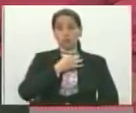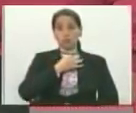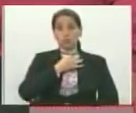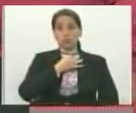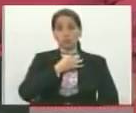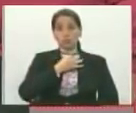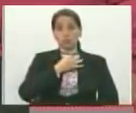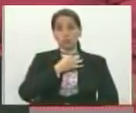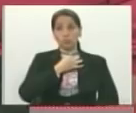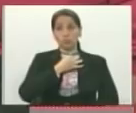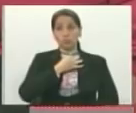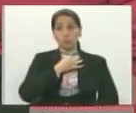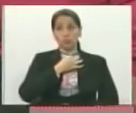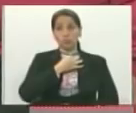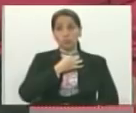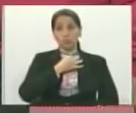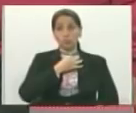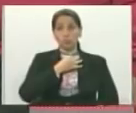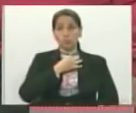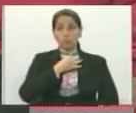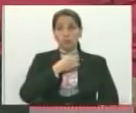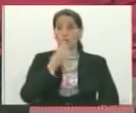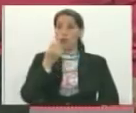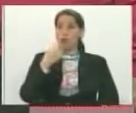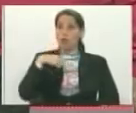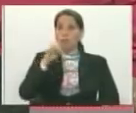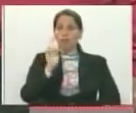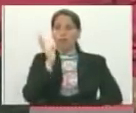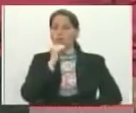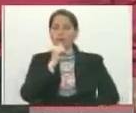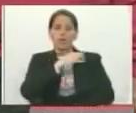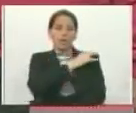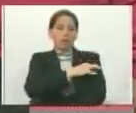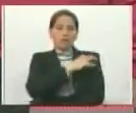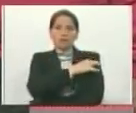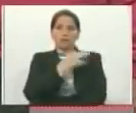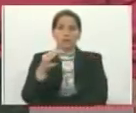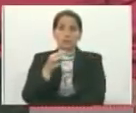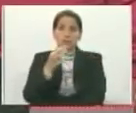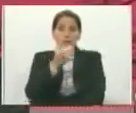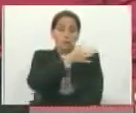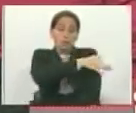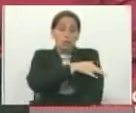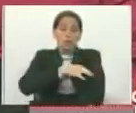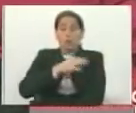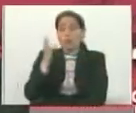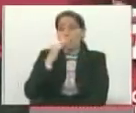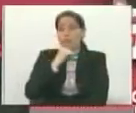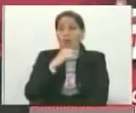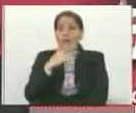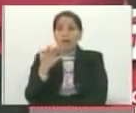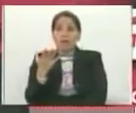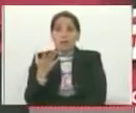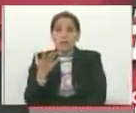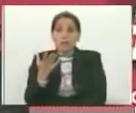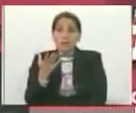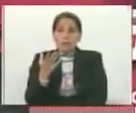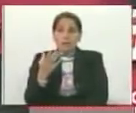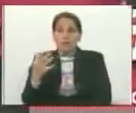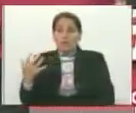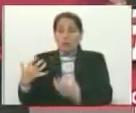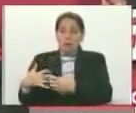Y lo único es que no cargaba brazalete porque creo que Coco Chanel no le mandó su brazalete. No es Coco Chanel, no es caso de